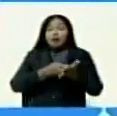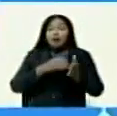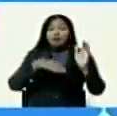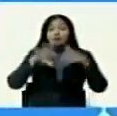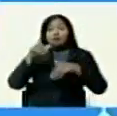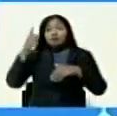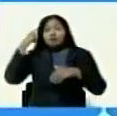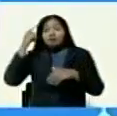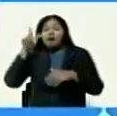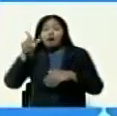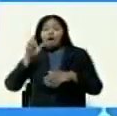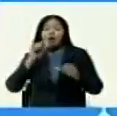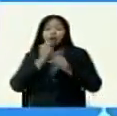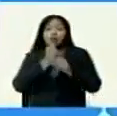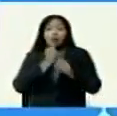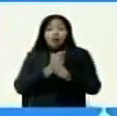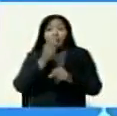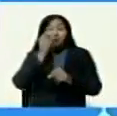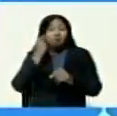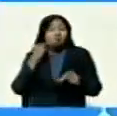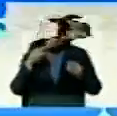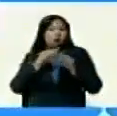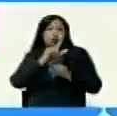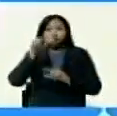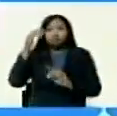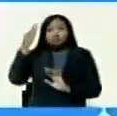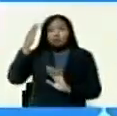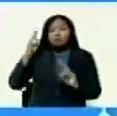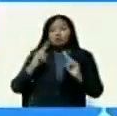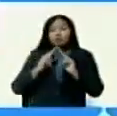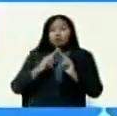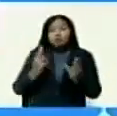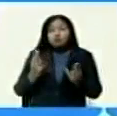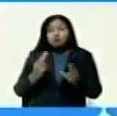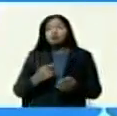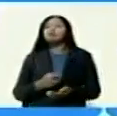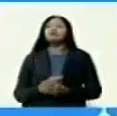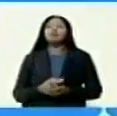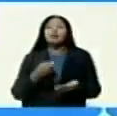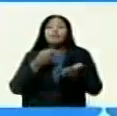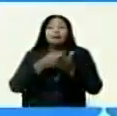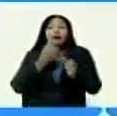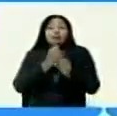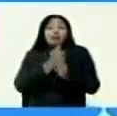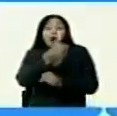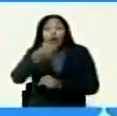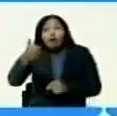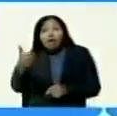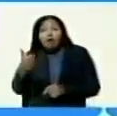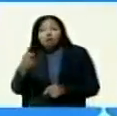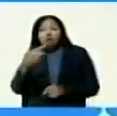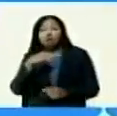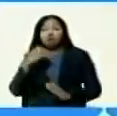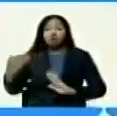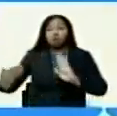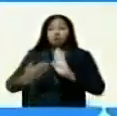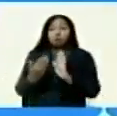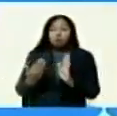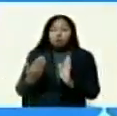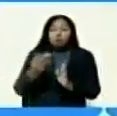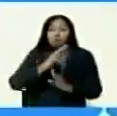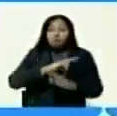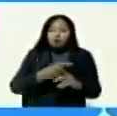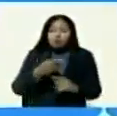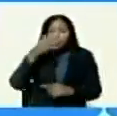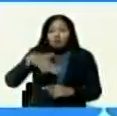nuestros trabajadores y nuestras trabajadoras. Día de pago de quincena. Se pretendió un golpe muy noble